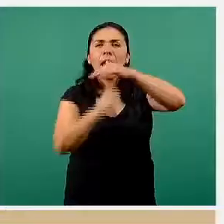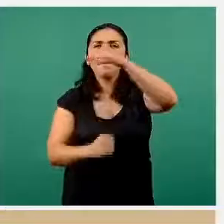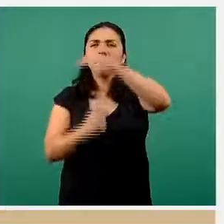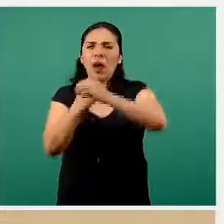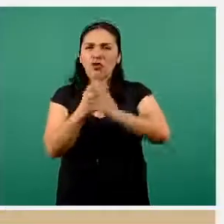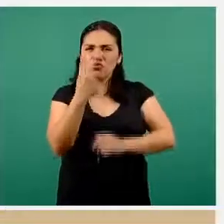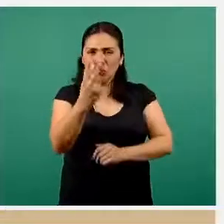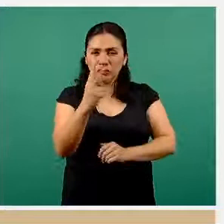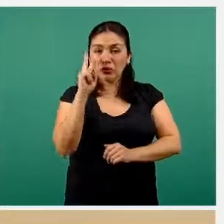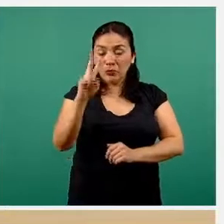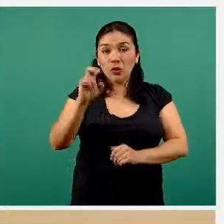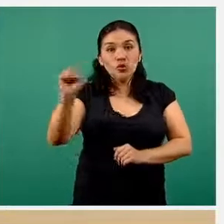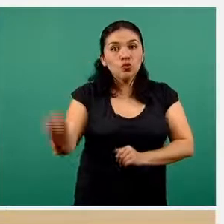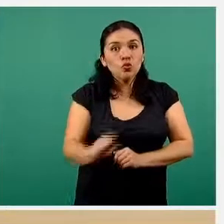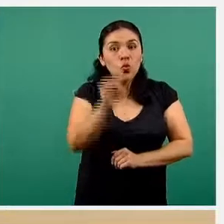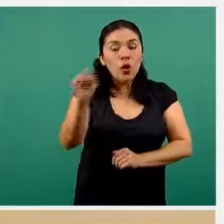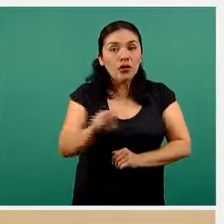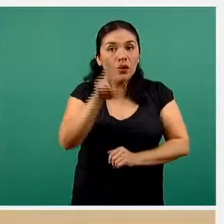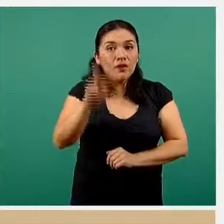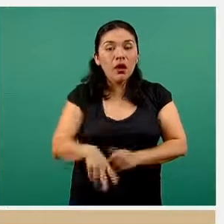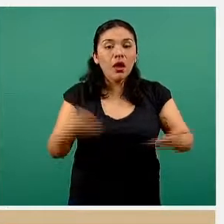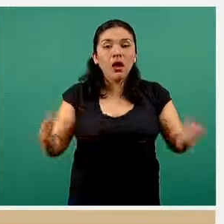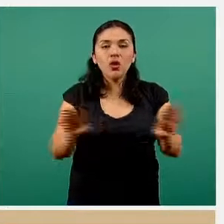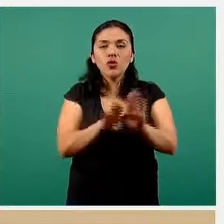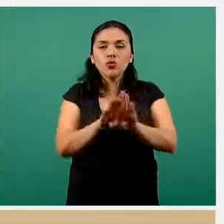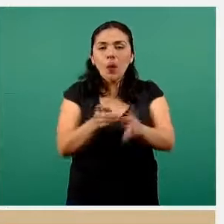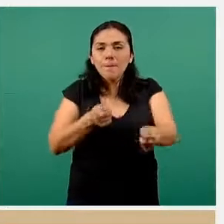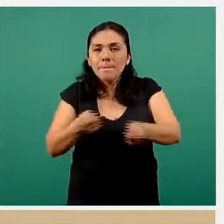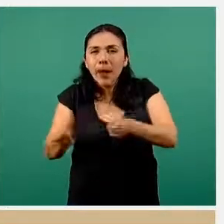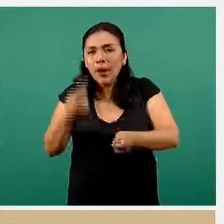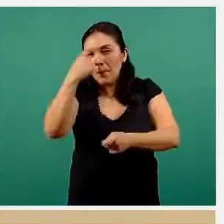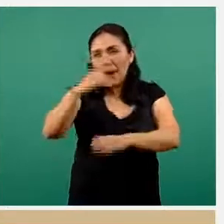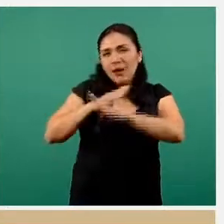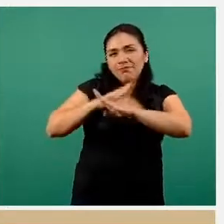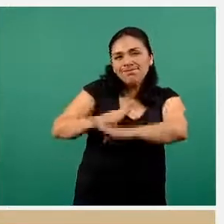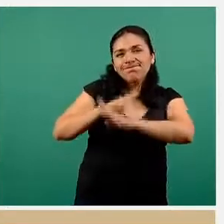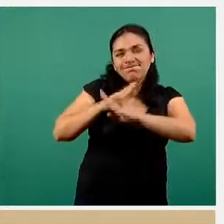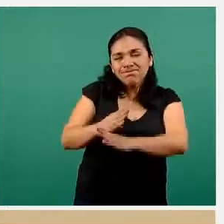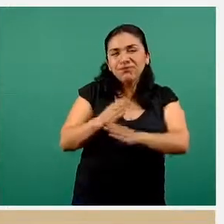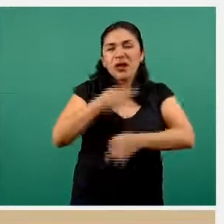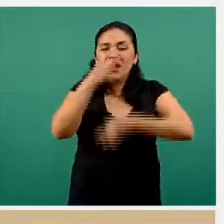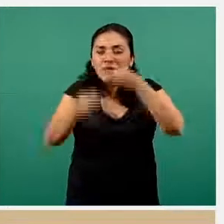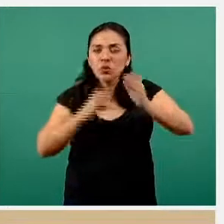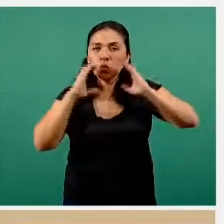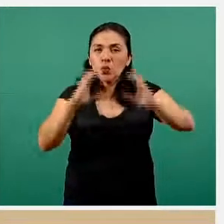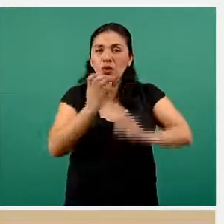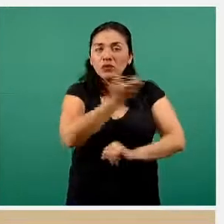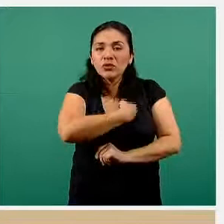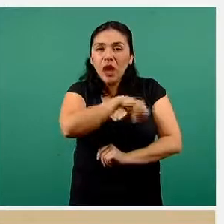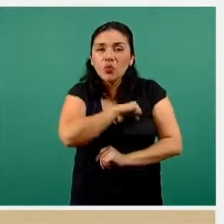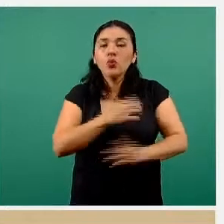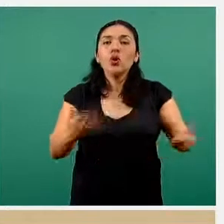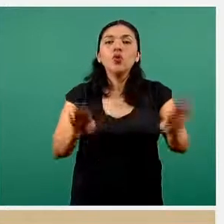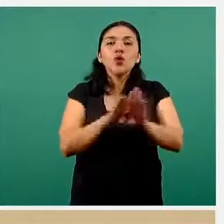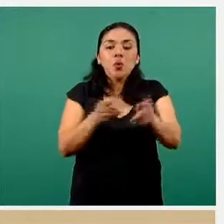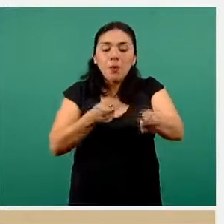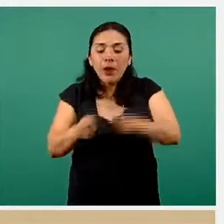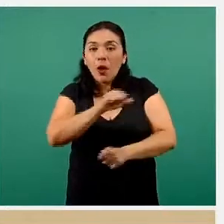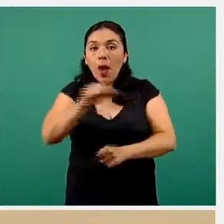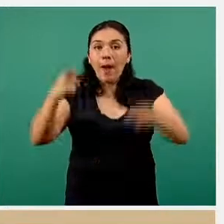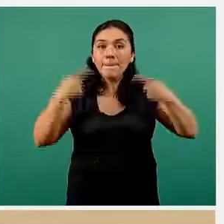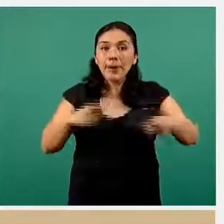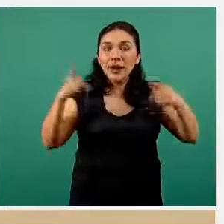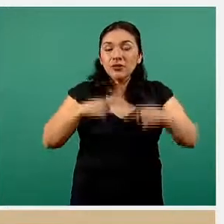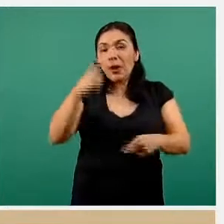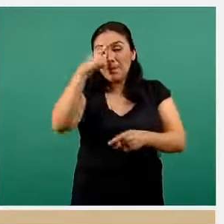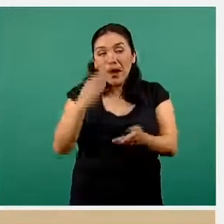curvas. Afortunadamente, entre el manejo de prevención, promoción y el manejo del paciente y el